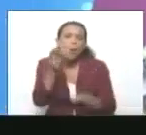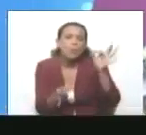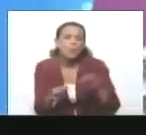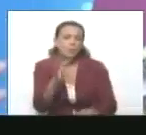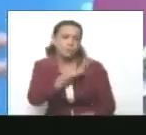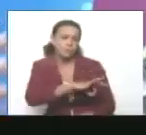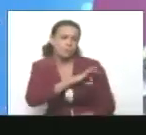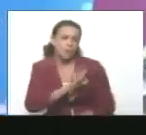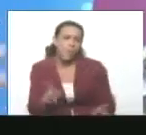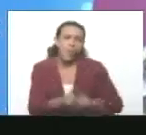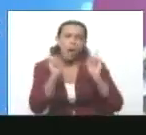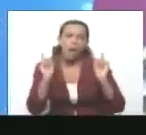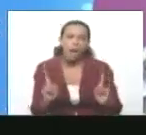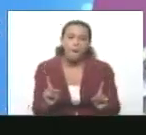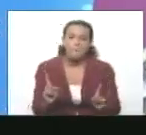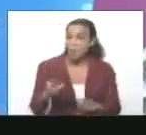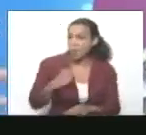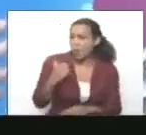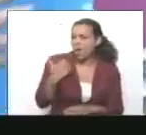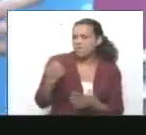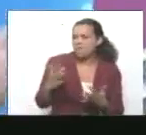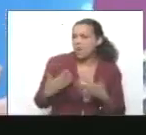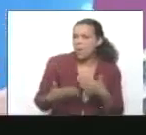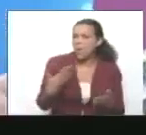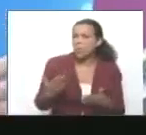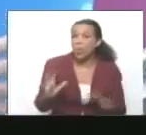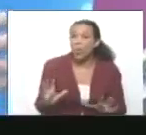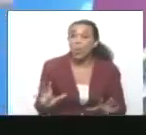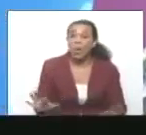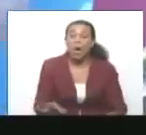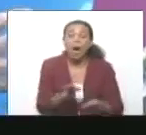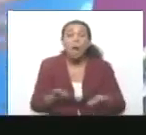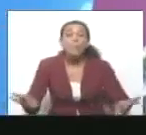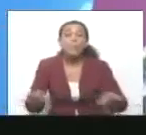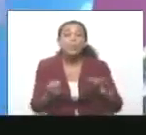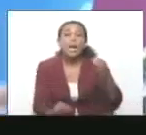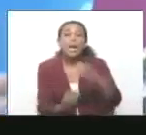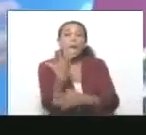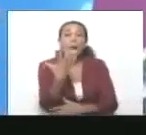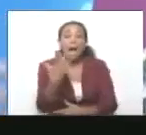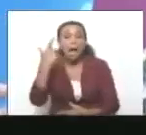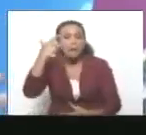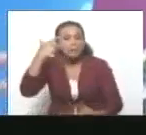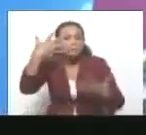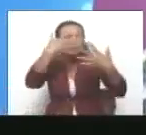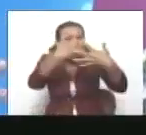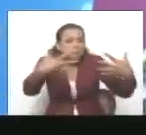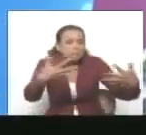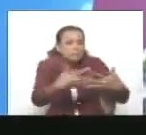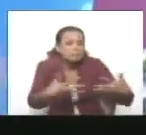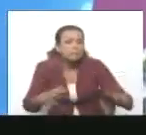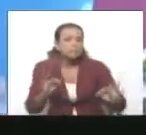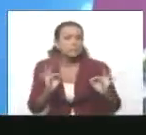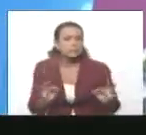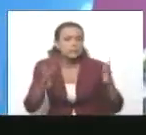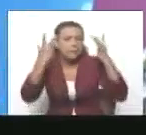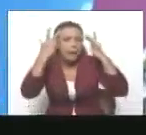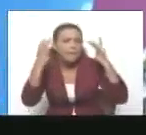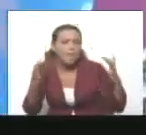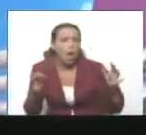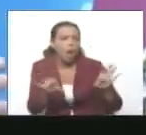la música, pero no de cualquier música, sino de una música creada, concebida y ejecutada con un nivel de